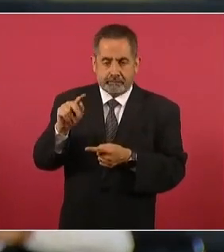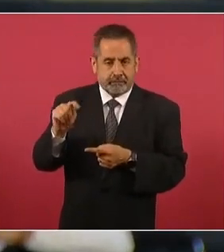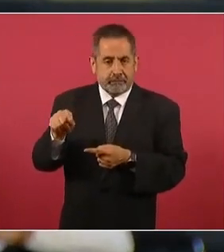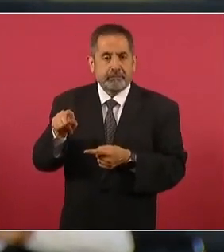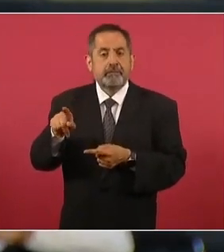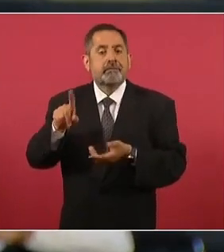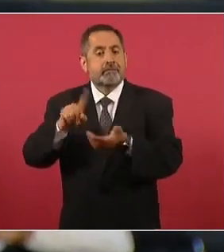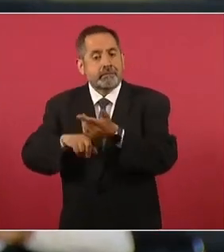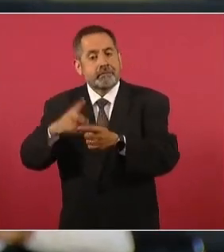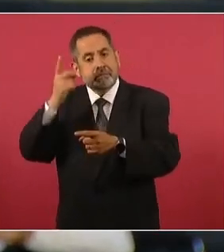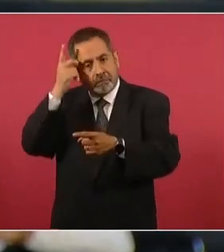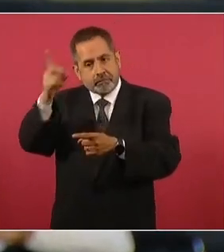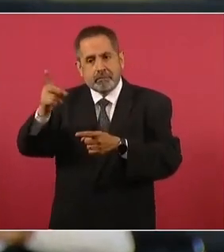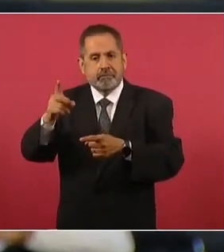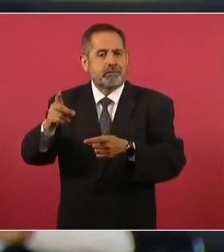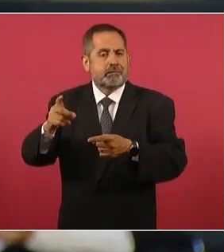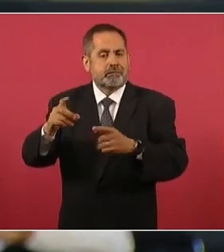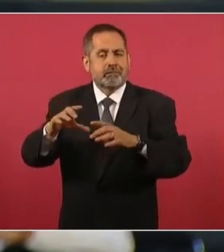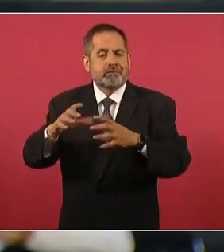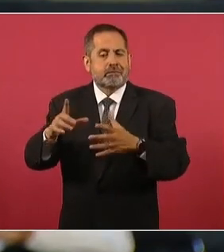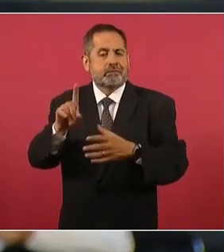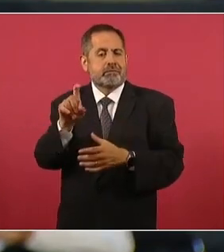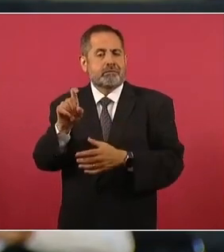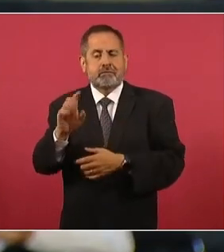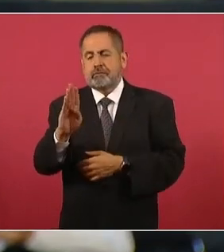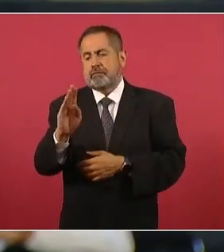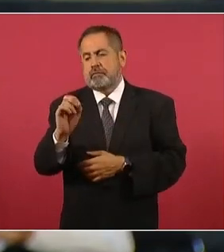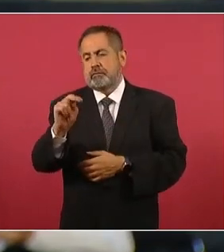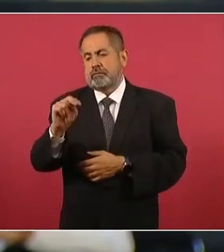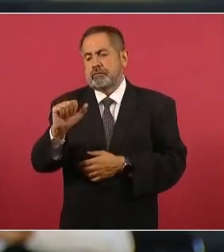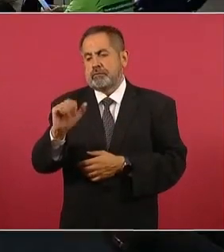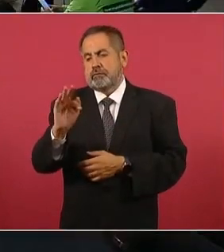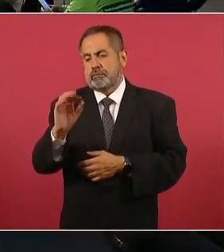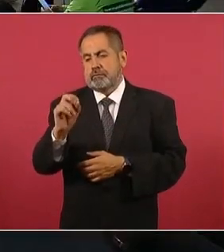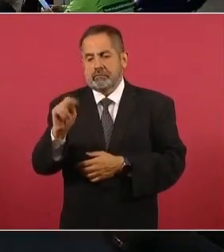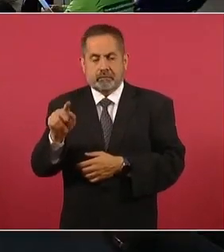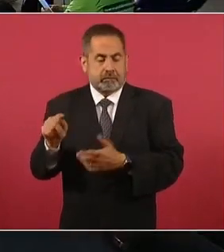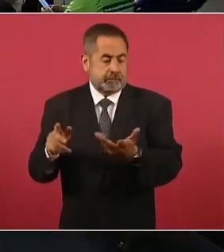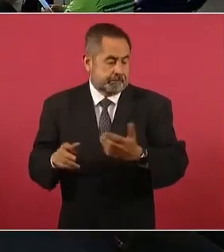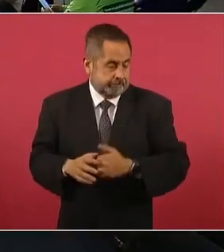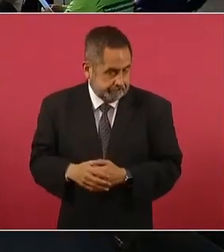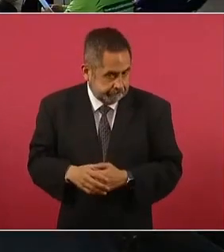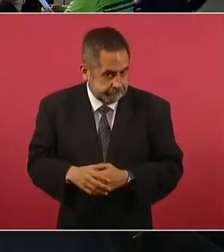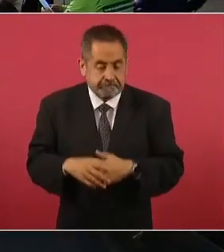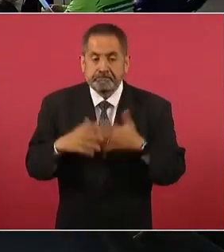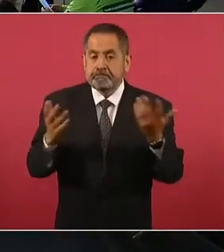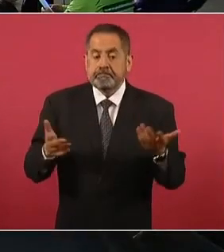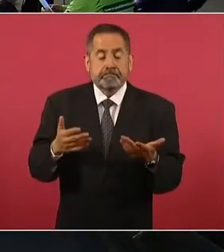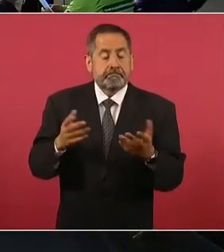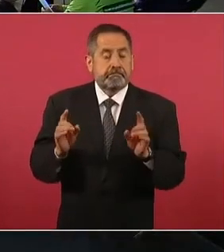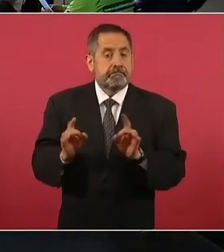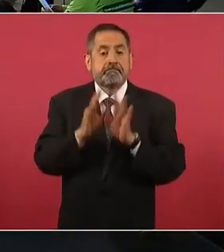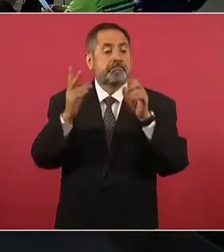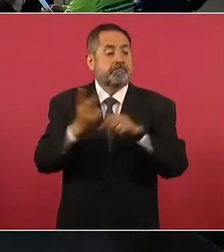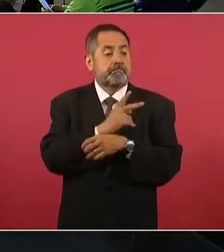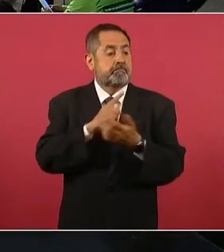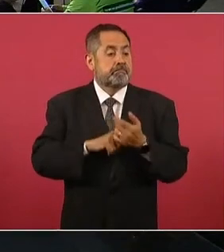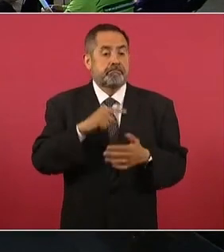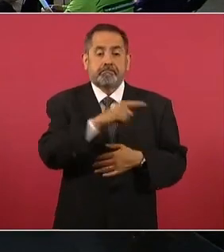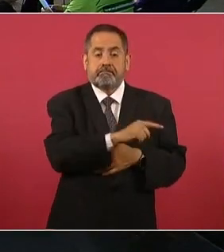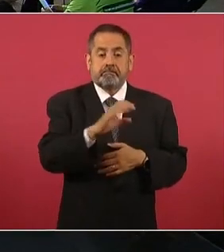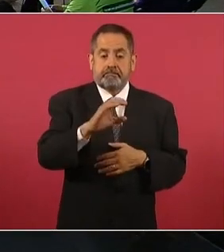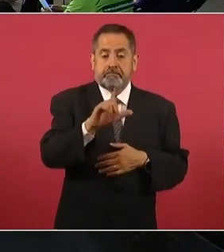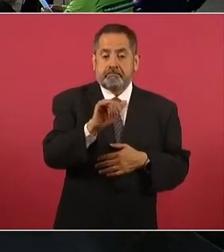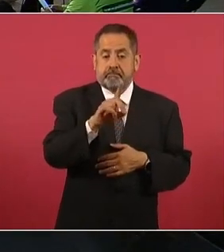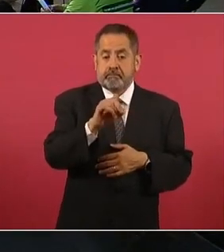de Aguas Embotelladas Bonafont. Bueno, pues ahora, de la noche a la mañana, Claudio X